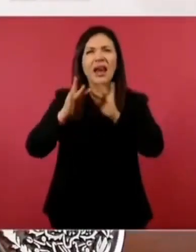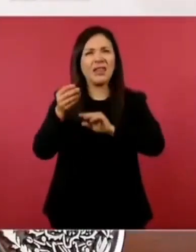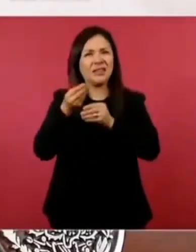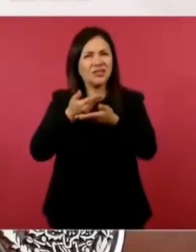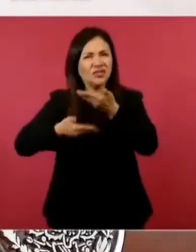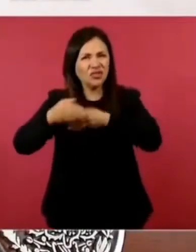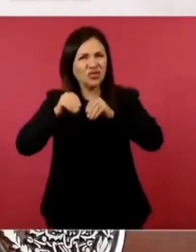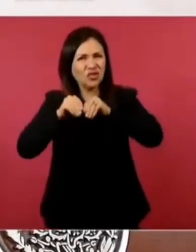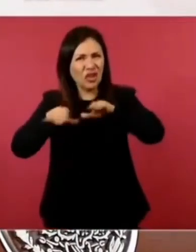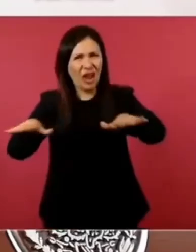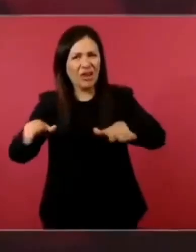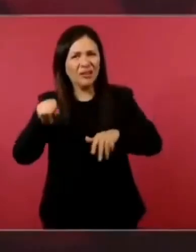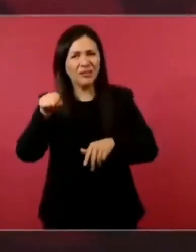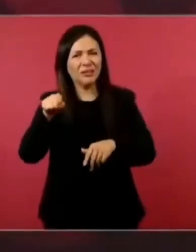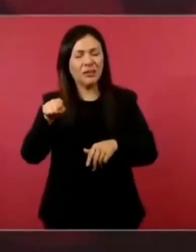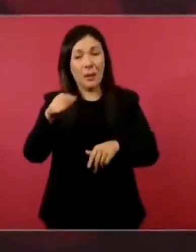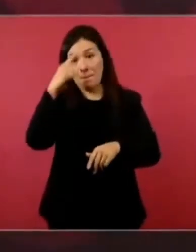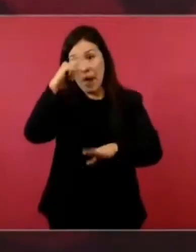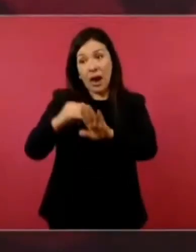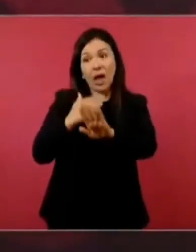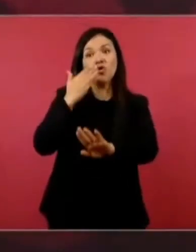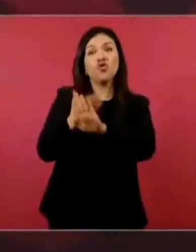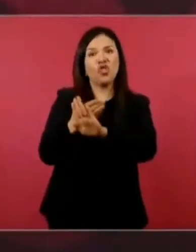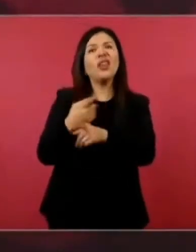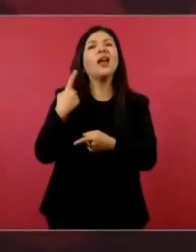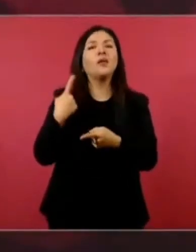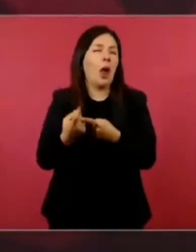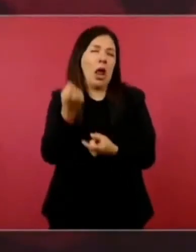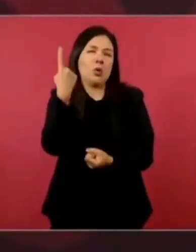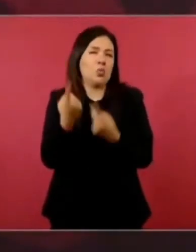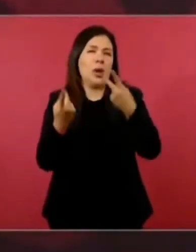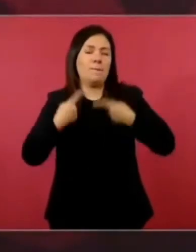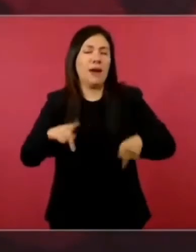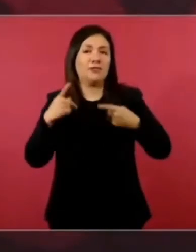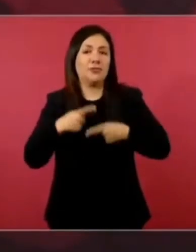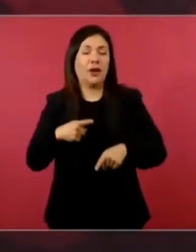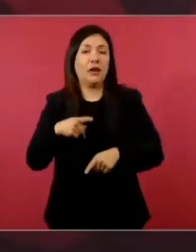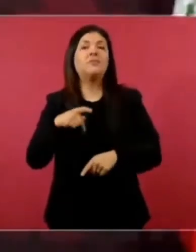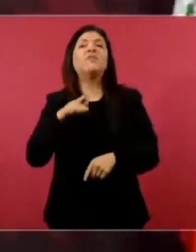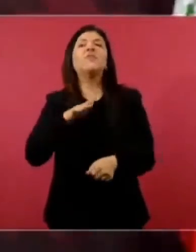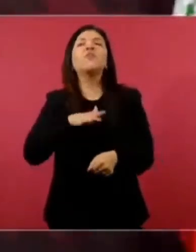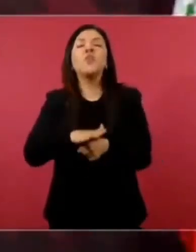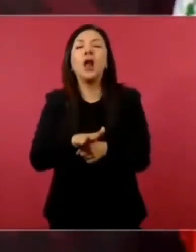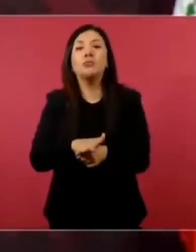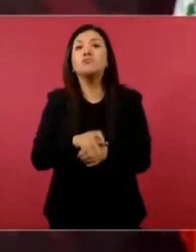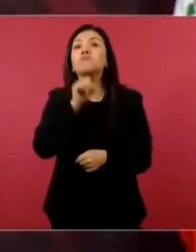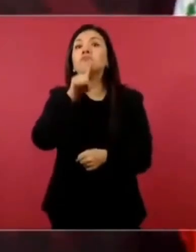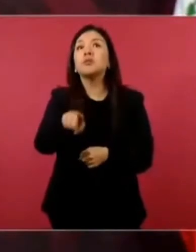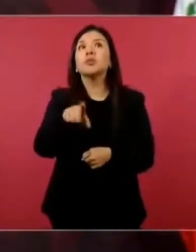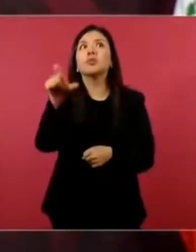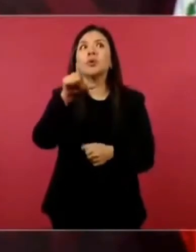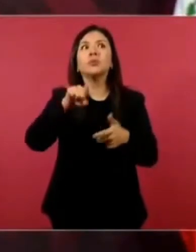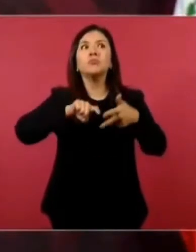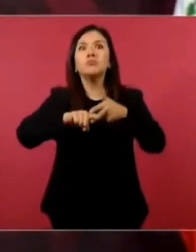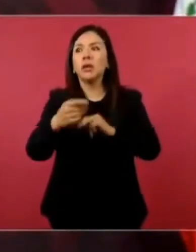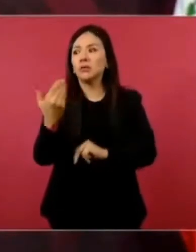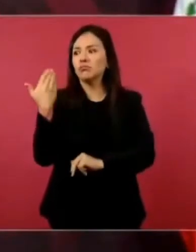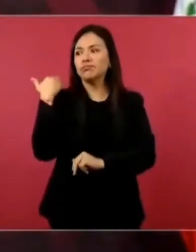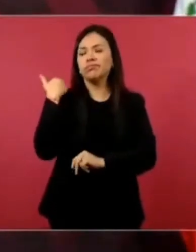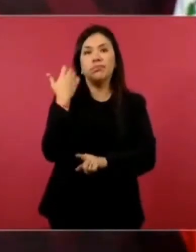en contra de alguien fue la que echaron a andar desde enero de este